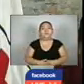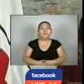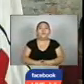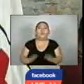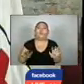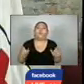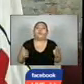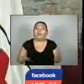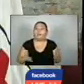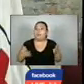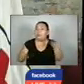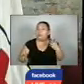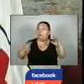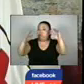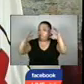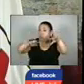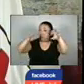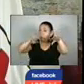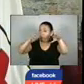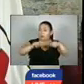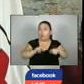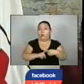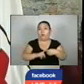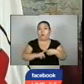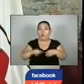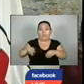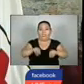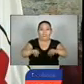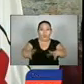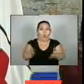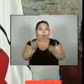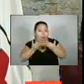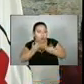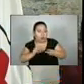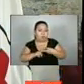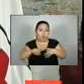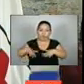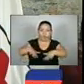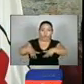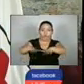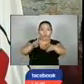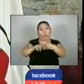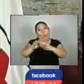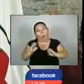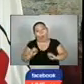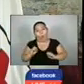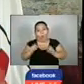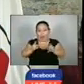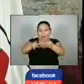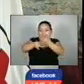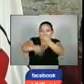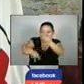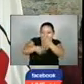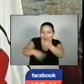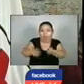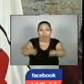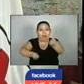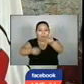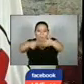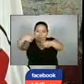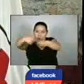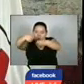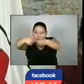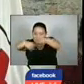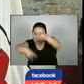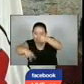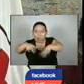por las condiciones climáticas, el asfalto mojado y hay otros factores como muchas veces aceite, combustible derramado.